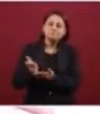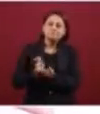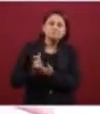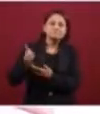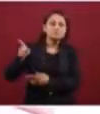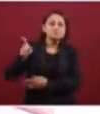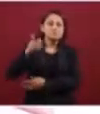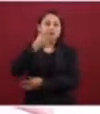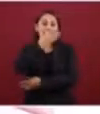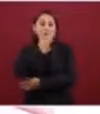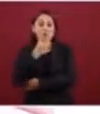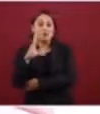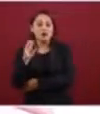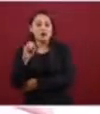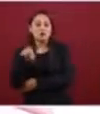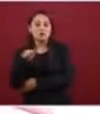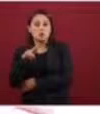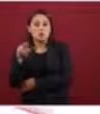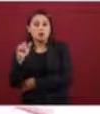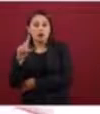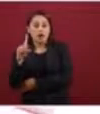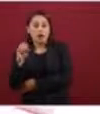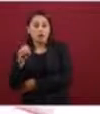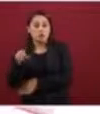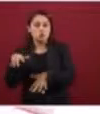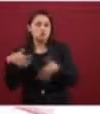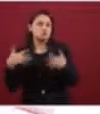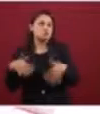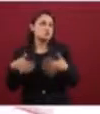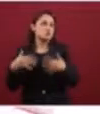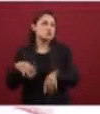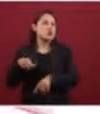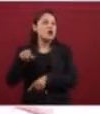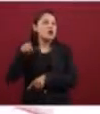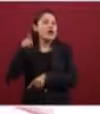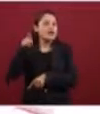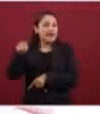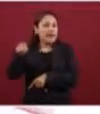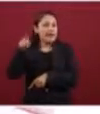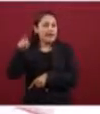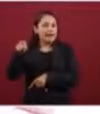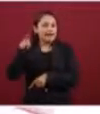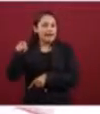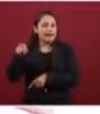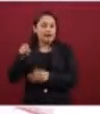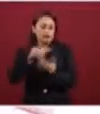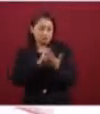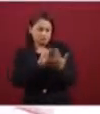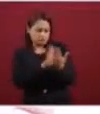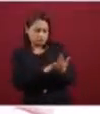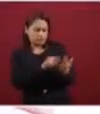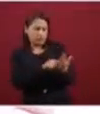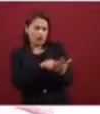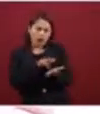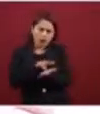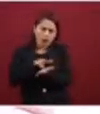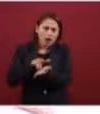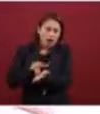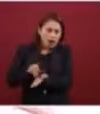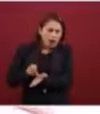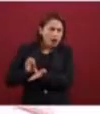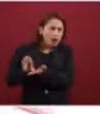que tenían que ver, pues, justamente con apoyos, en concepto de apoyos que se les